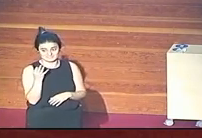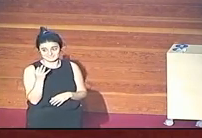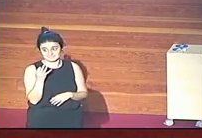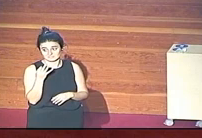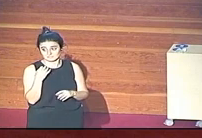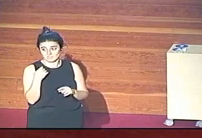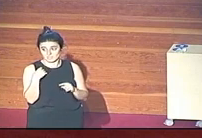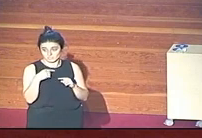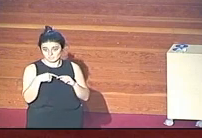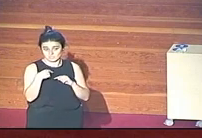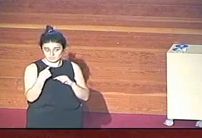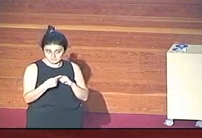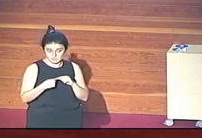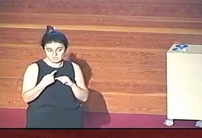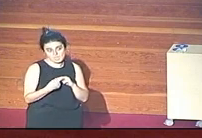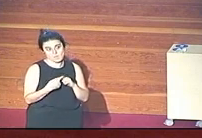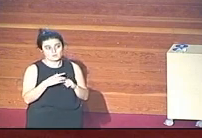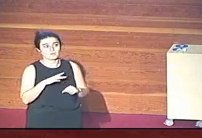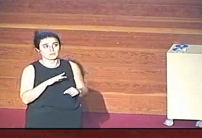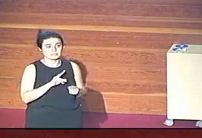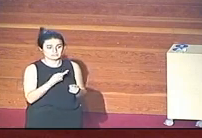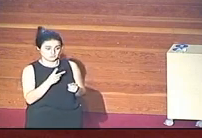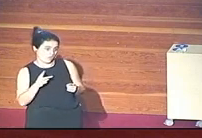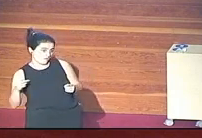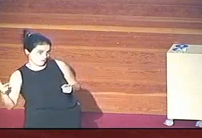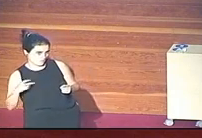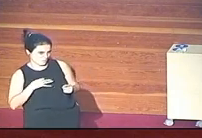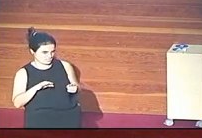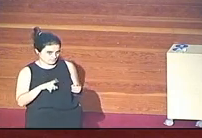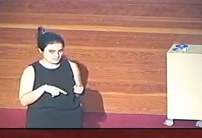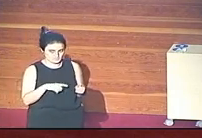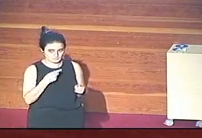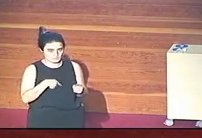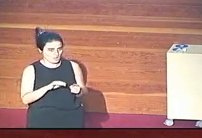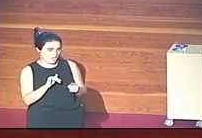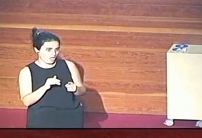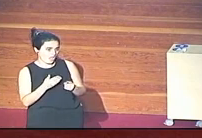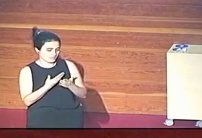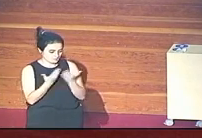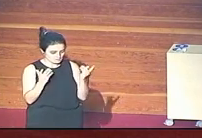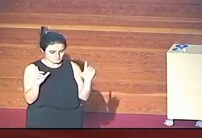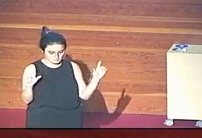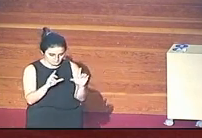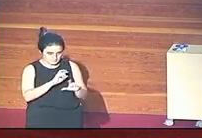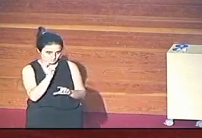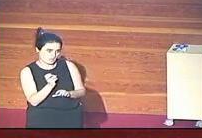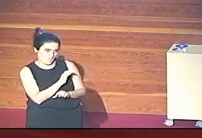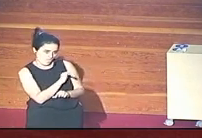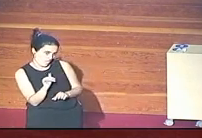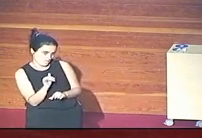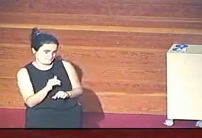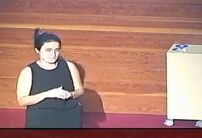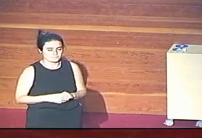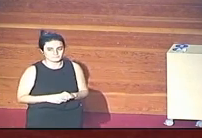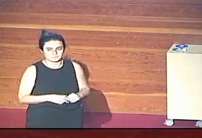días o día siriano días y dya no tenemos presencia en los medios no temas de cambio climático